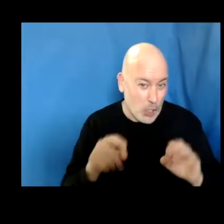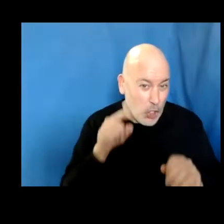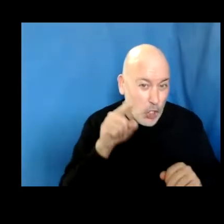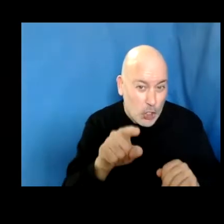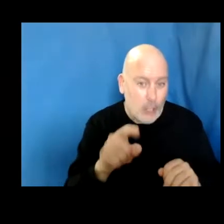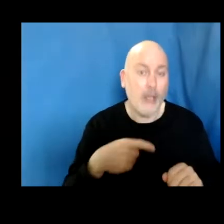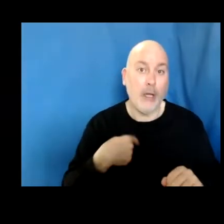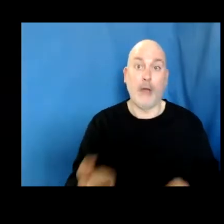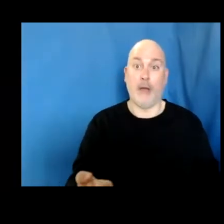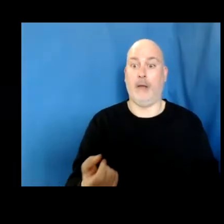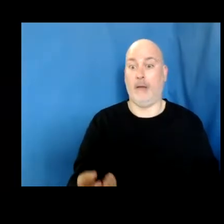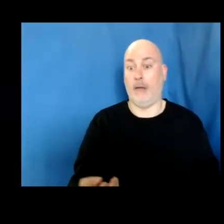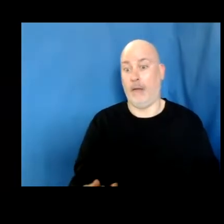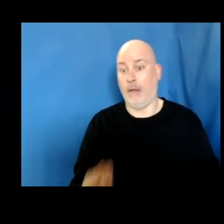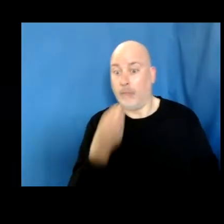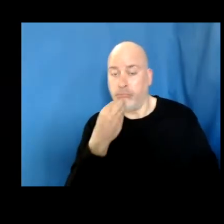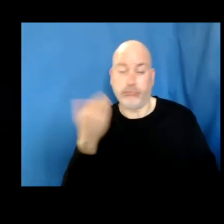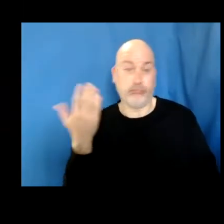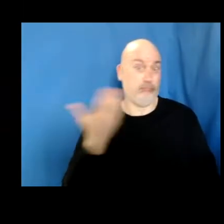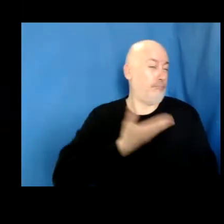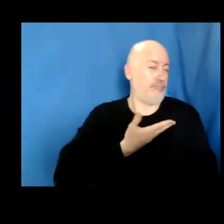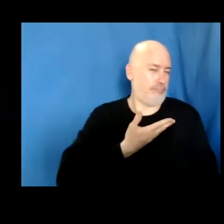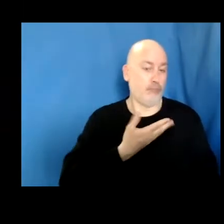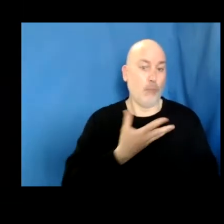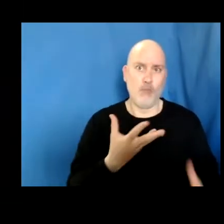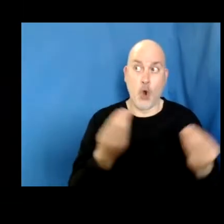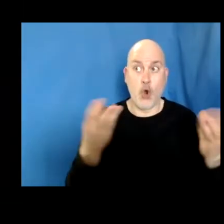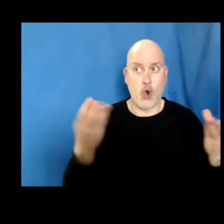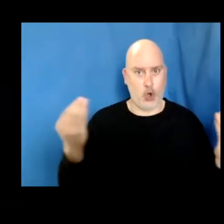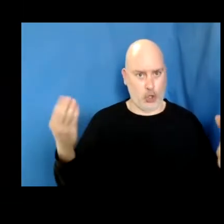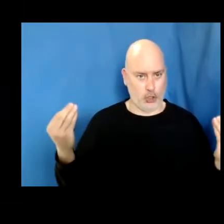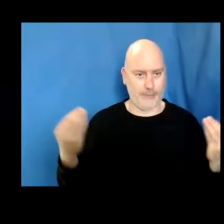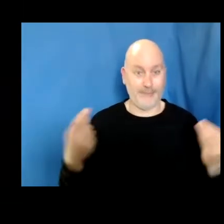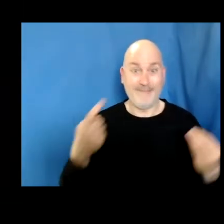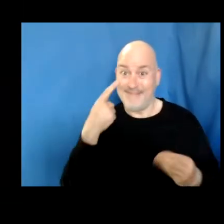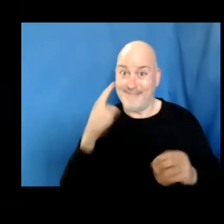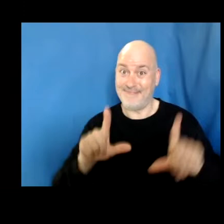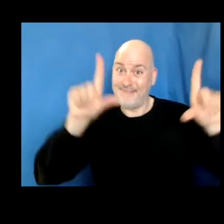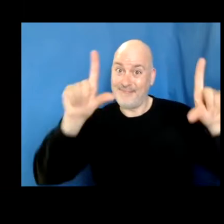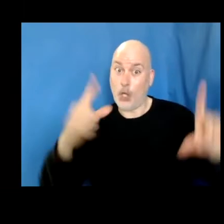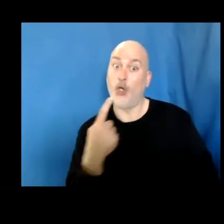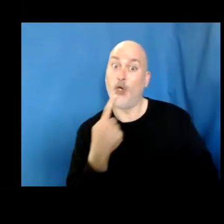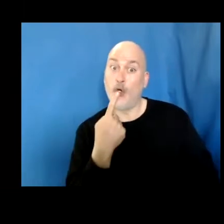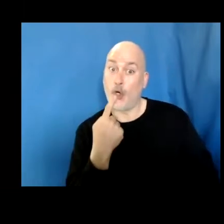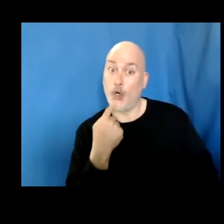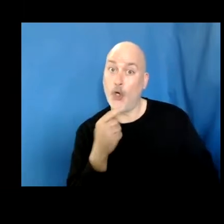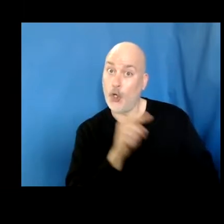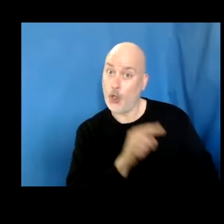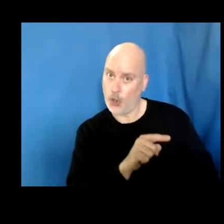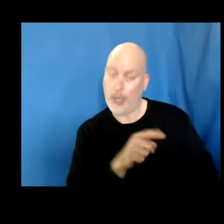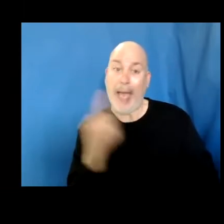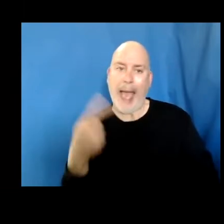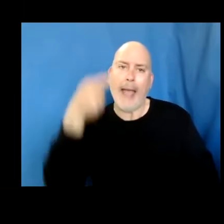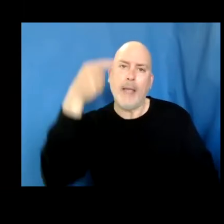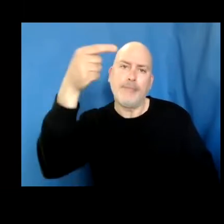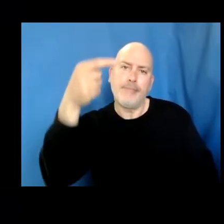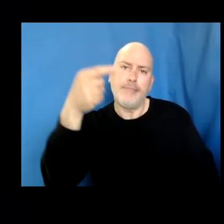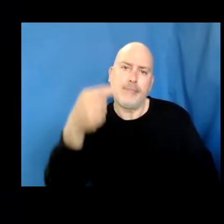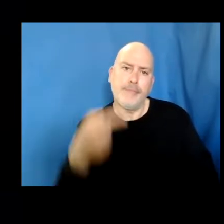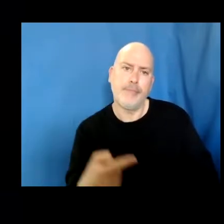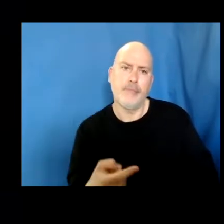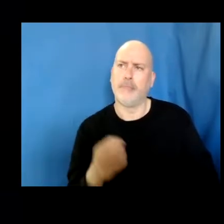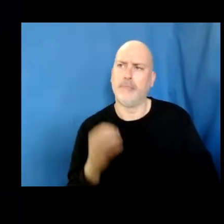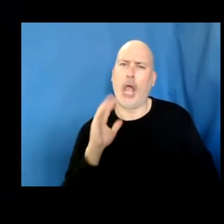podemos encontrar. Para tranquilizaros, en el cuadro rojo veréis que hemos apuntado unas sustancias que no son